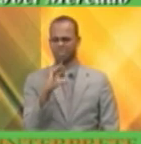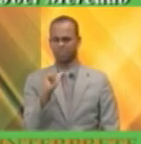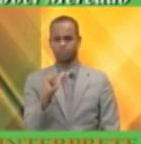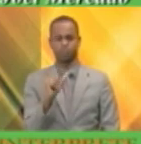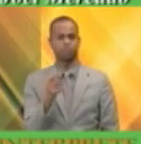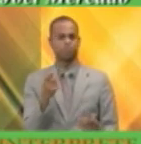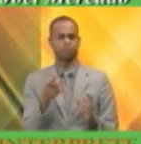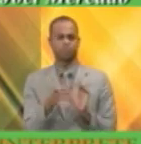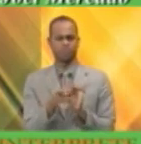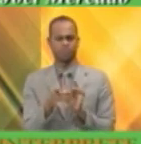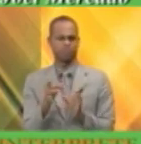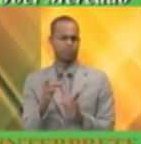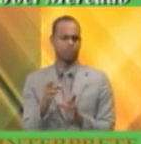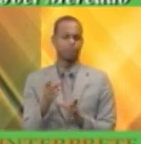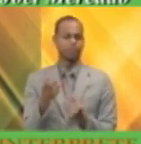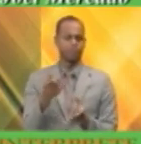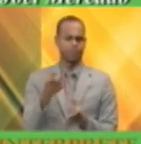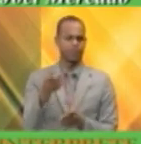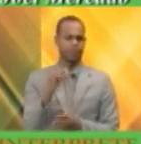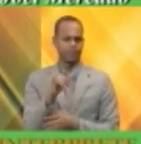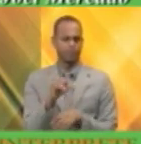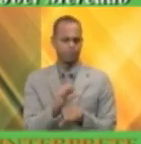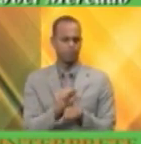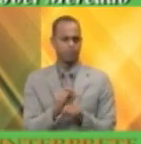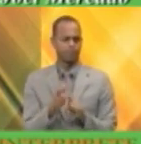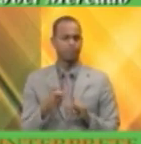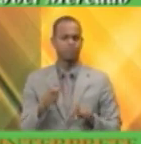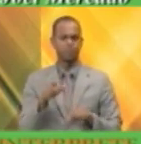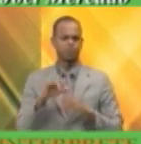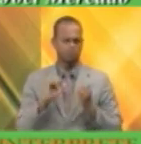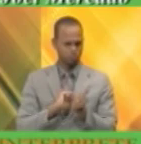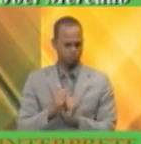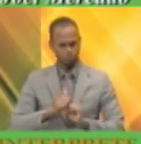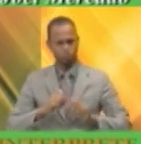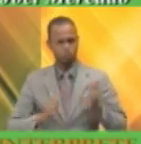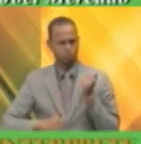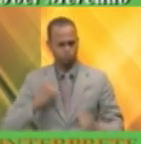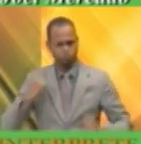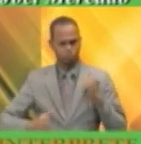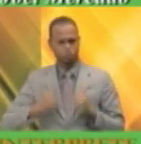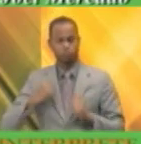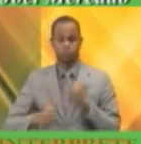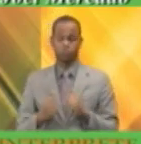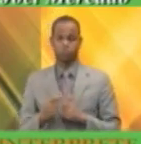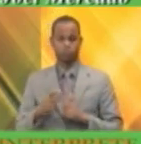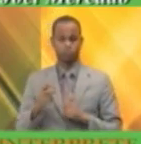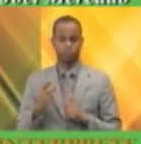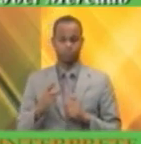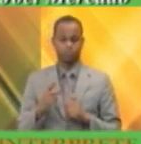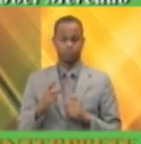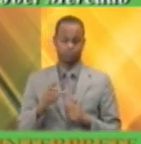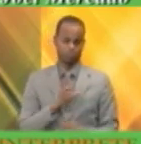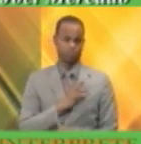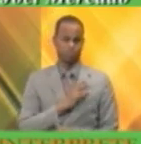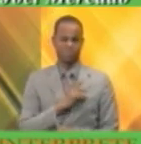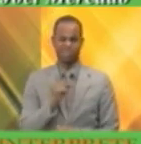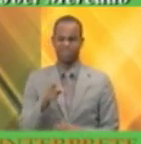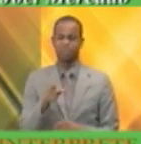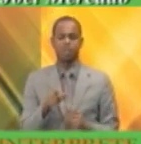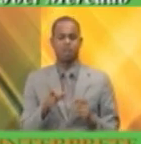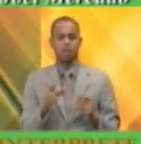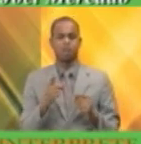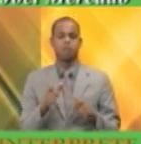¿En qué disciplina está bueno? En atletismo, ese. Con muy buen numerito. No cogió medalla en Toronto, pero tuvo